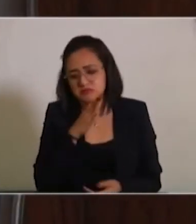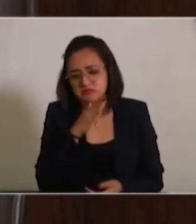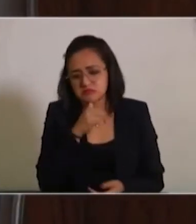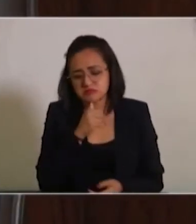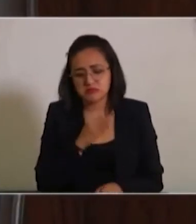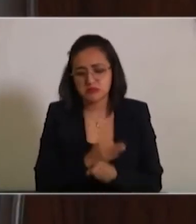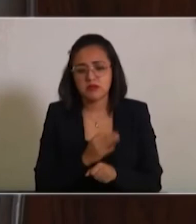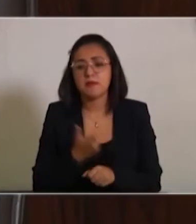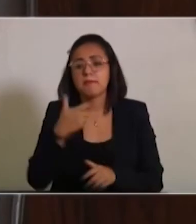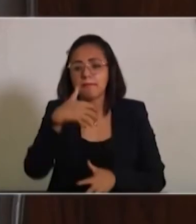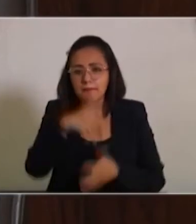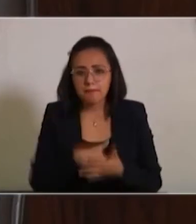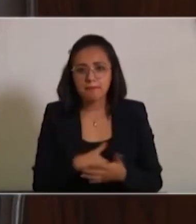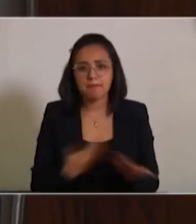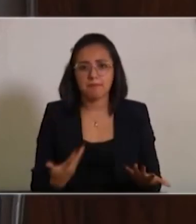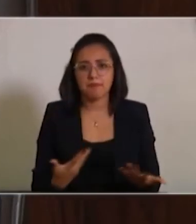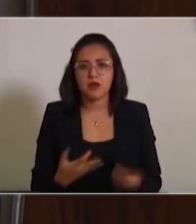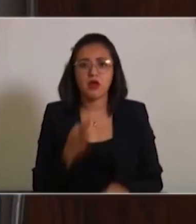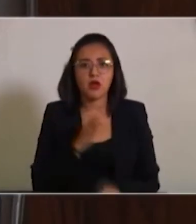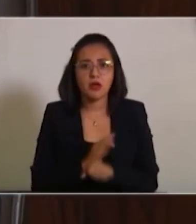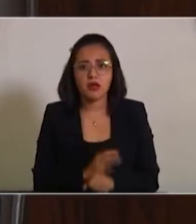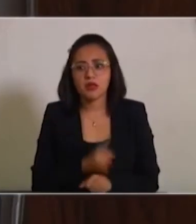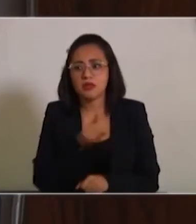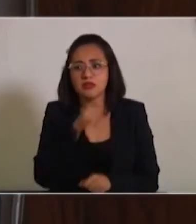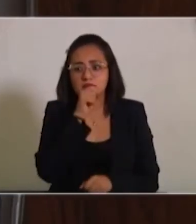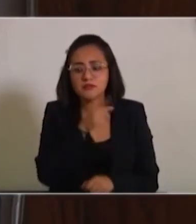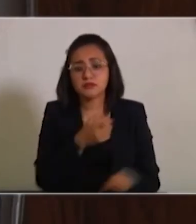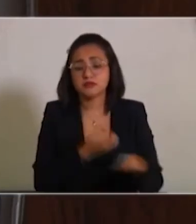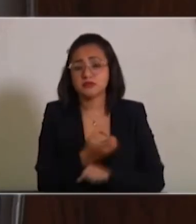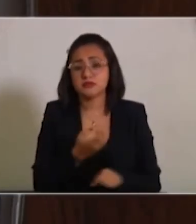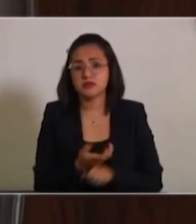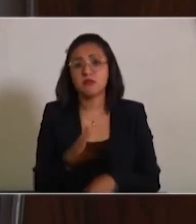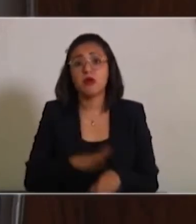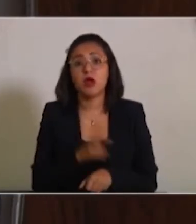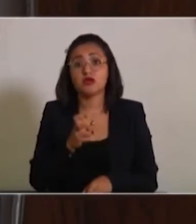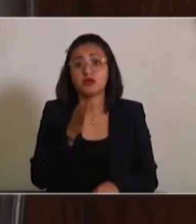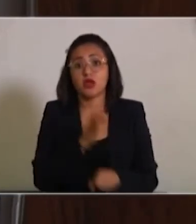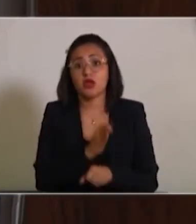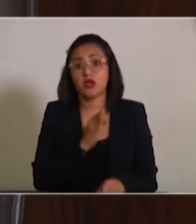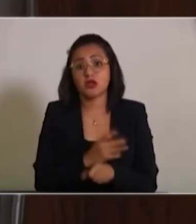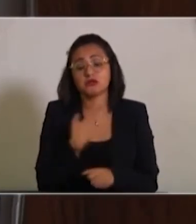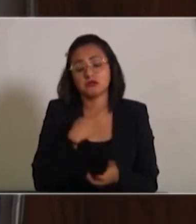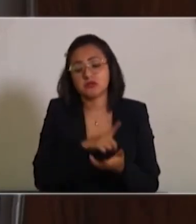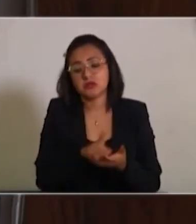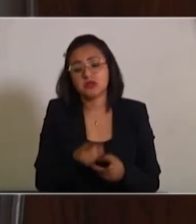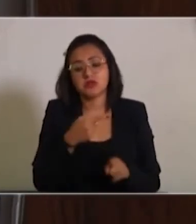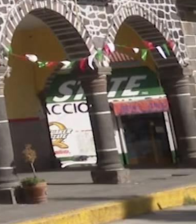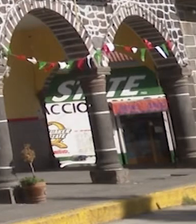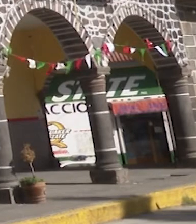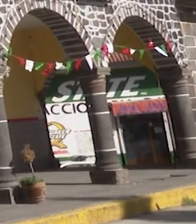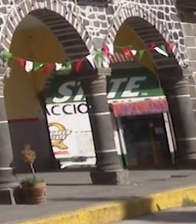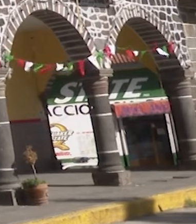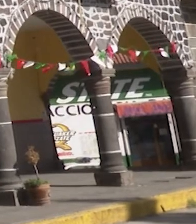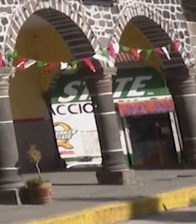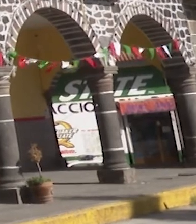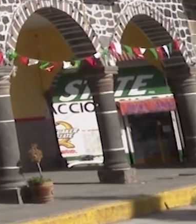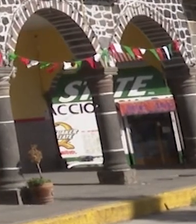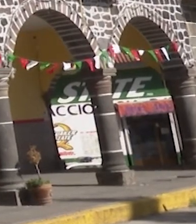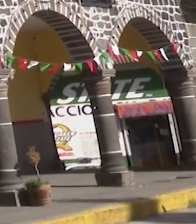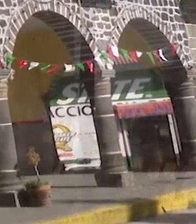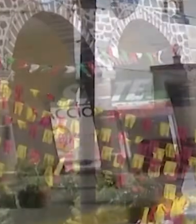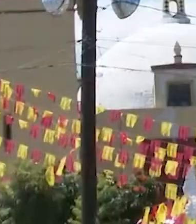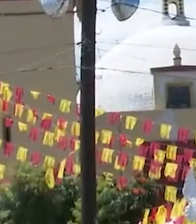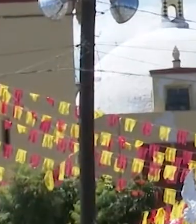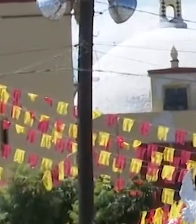van a recibir este año menos dinero, igual que el Estado. Entonces, por eso decidí eliminar al IMSS. Ahora las funciones de